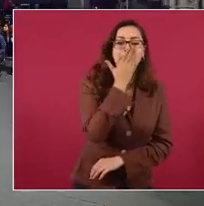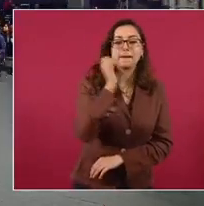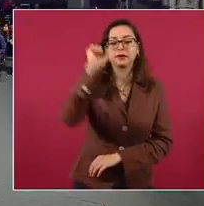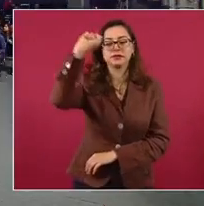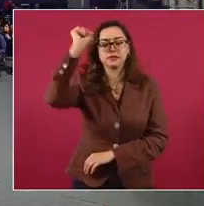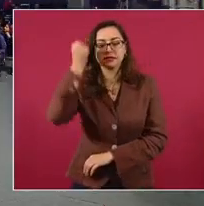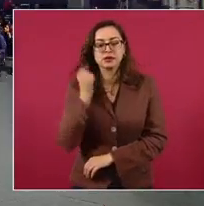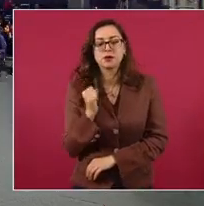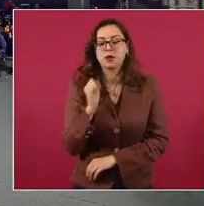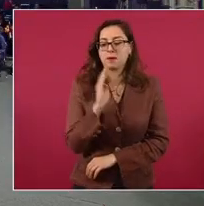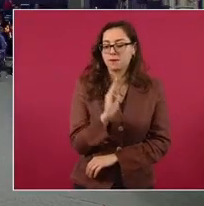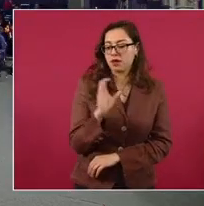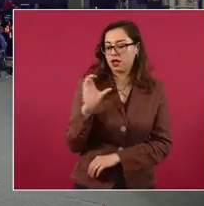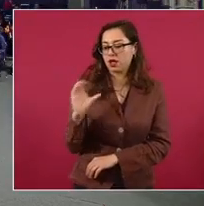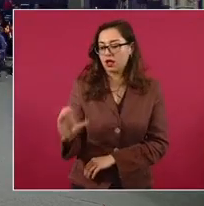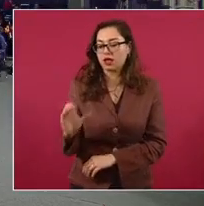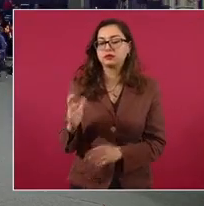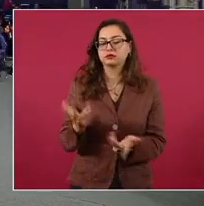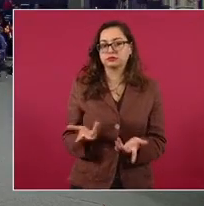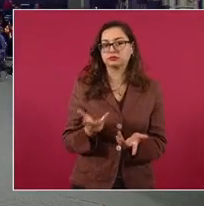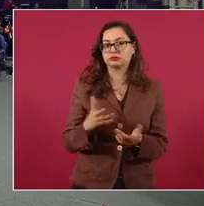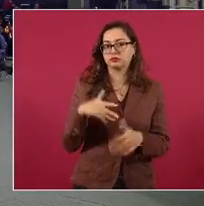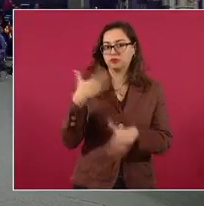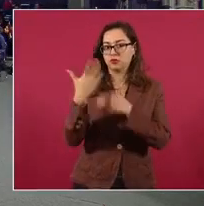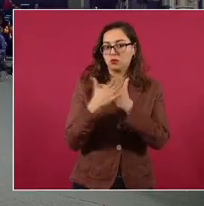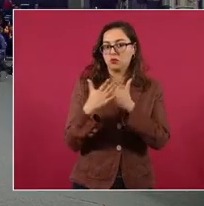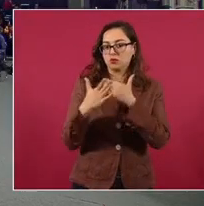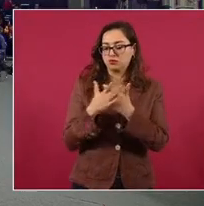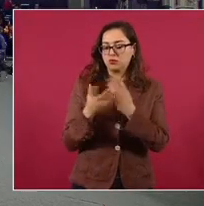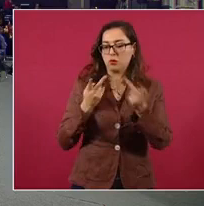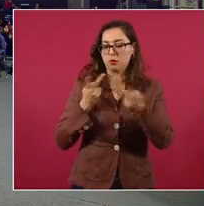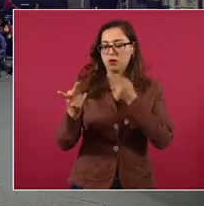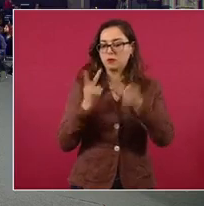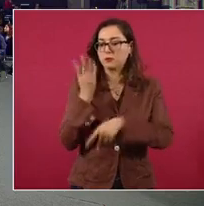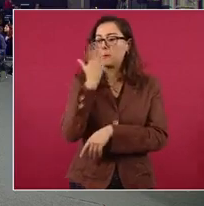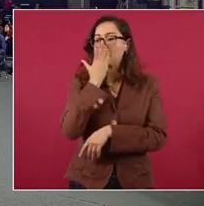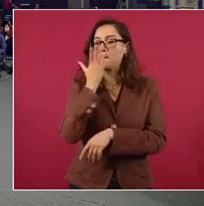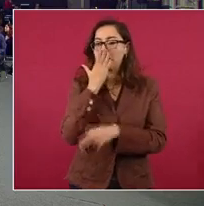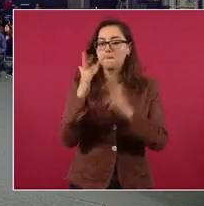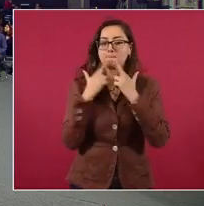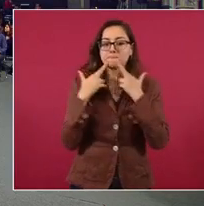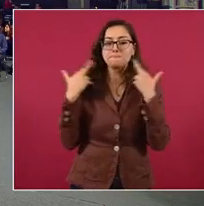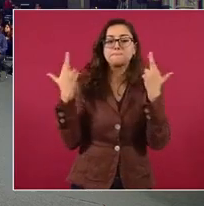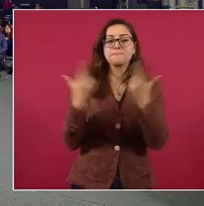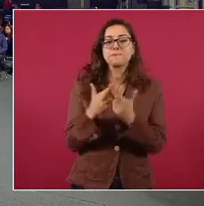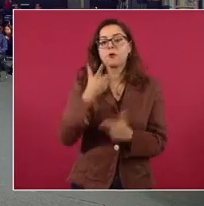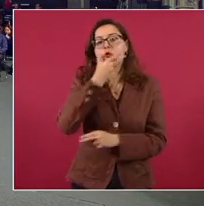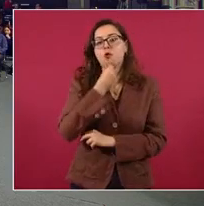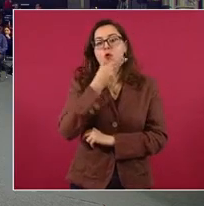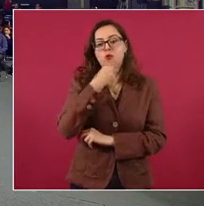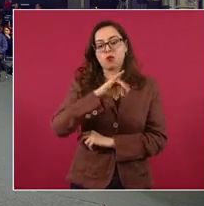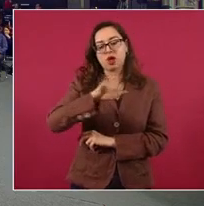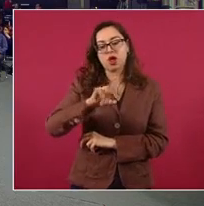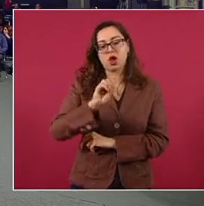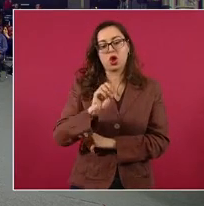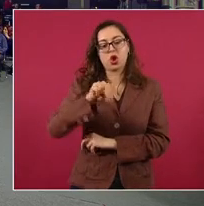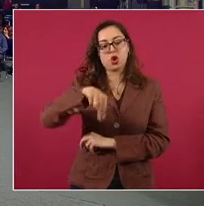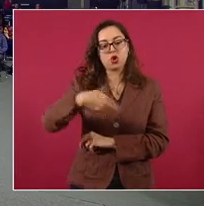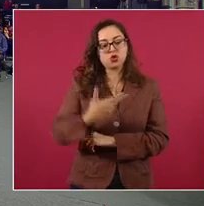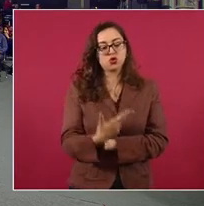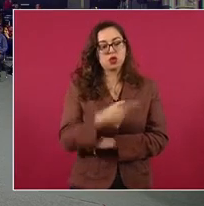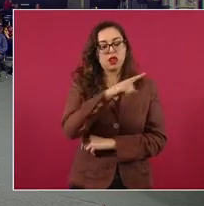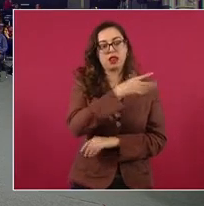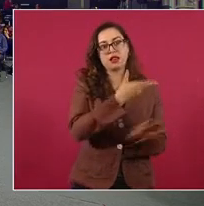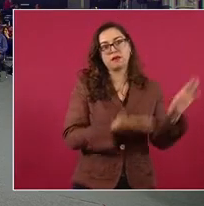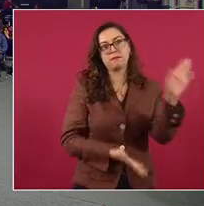esta reunión con John Kerry para el tema del Plan Sonora, pero también hay reportes de que John Kerry va a estar en Inglaterra para un panel de energías